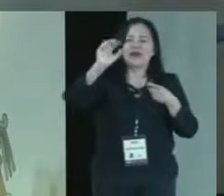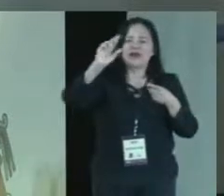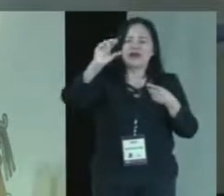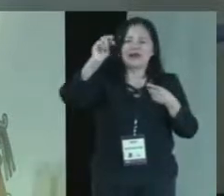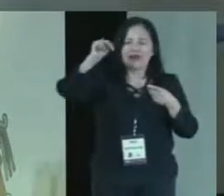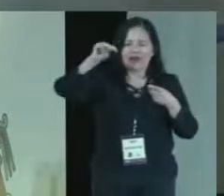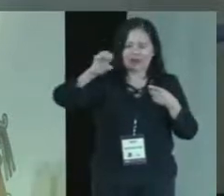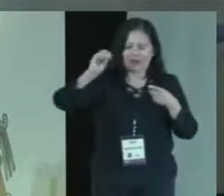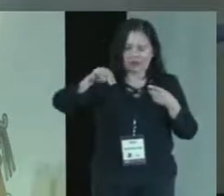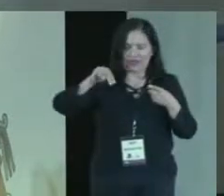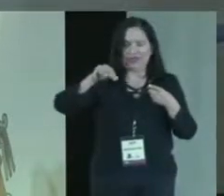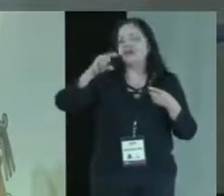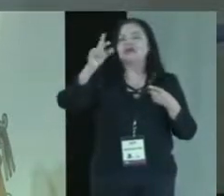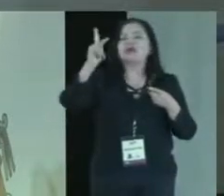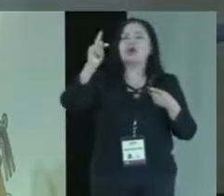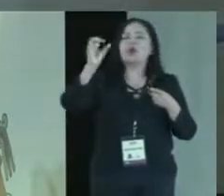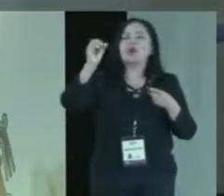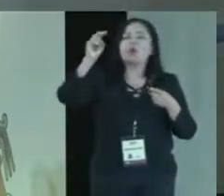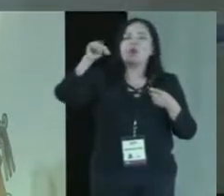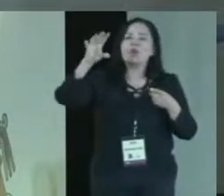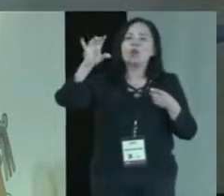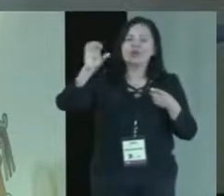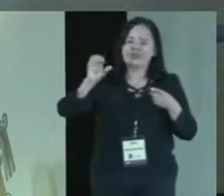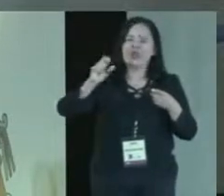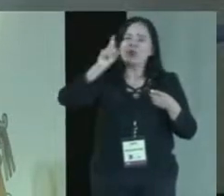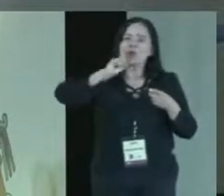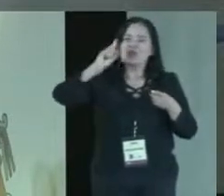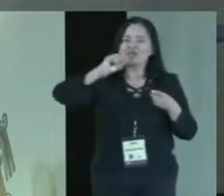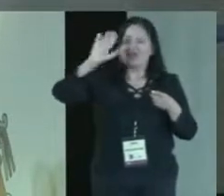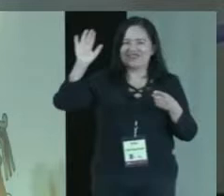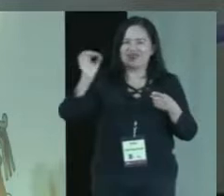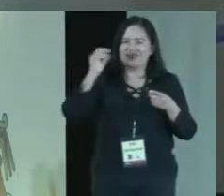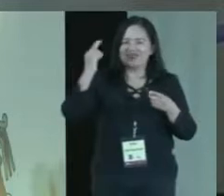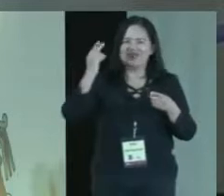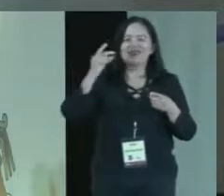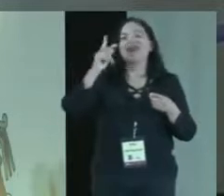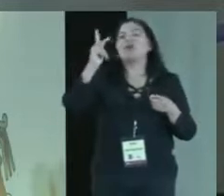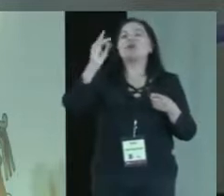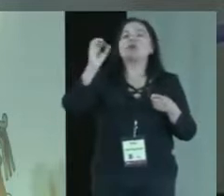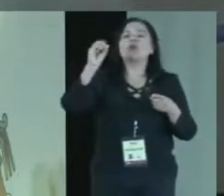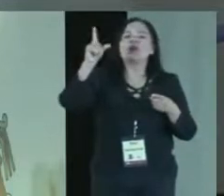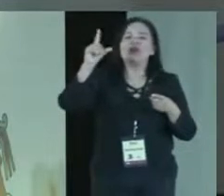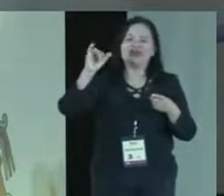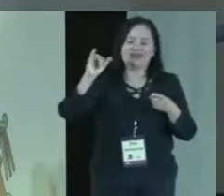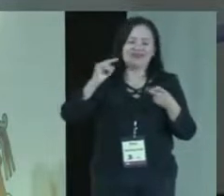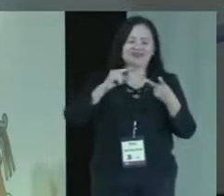Ponce, economista del Poli y profesora